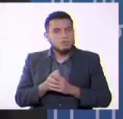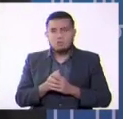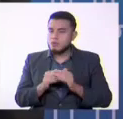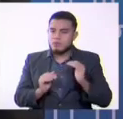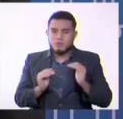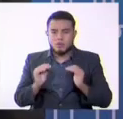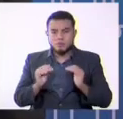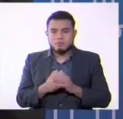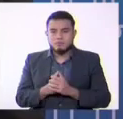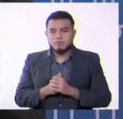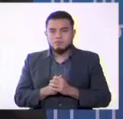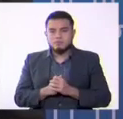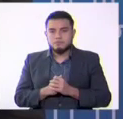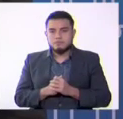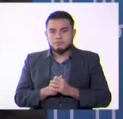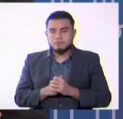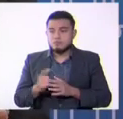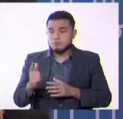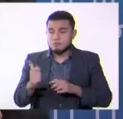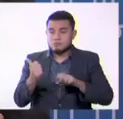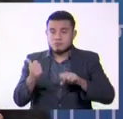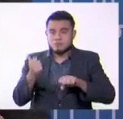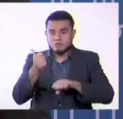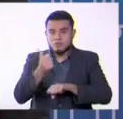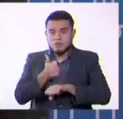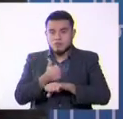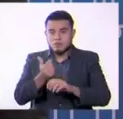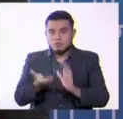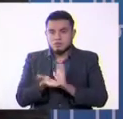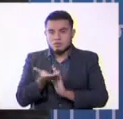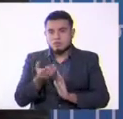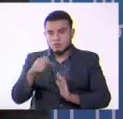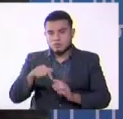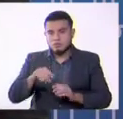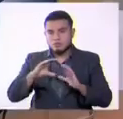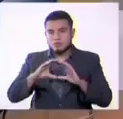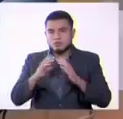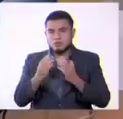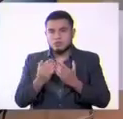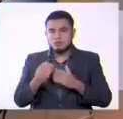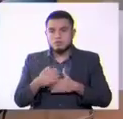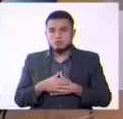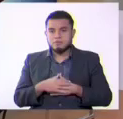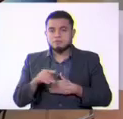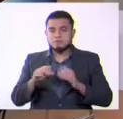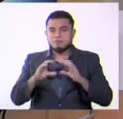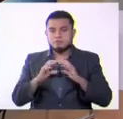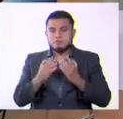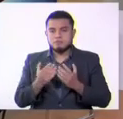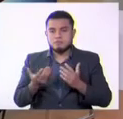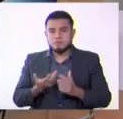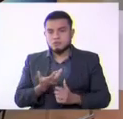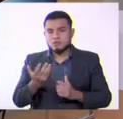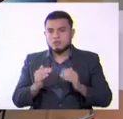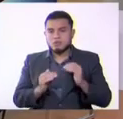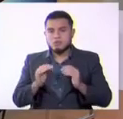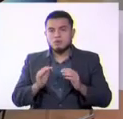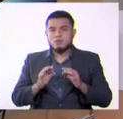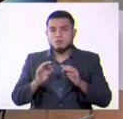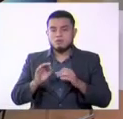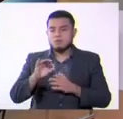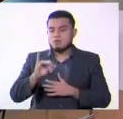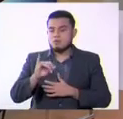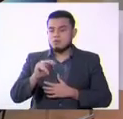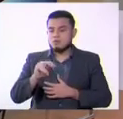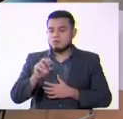Y esto es parte fundamental del desarrollo de esta clase. Y a partir de esta clase nosotros también vamos a tener los insumos para